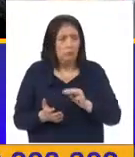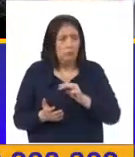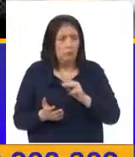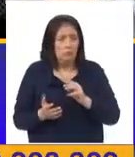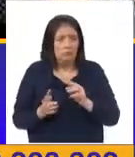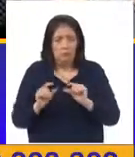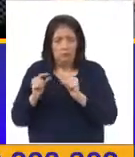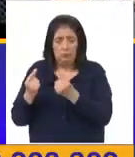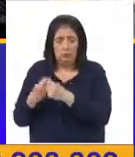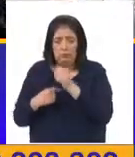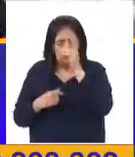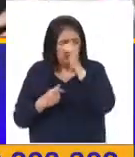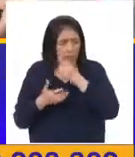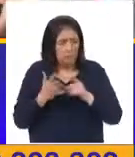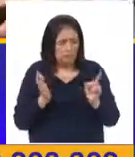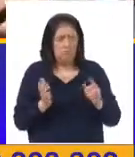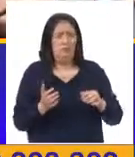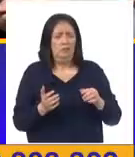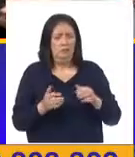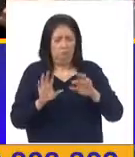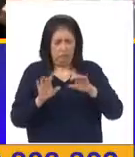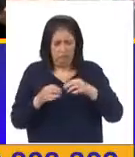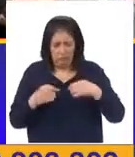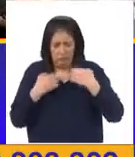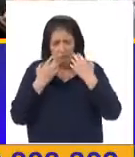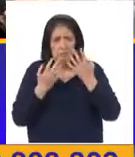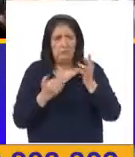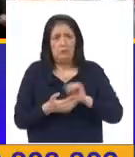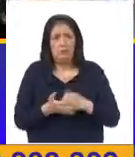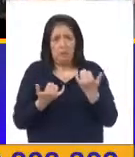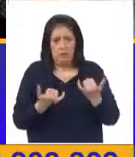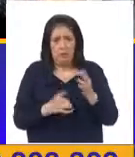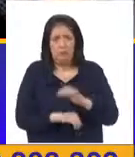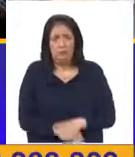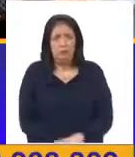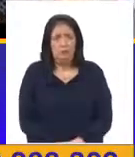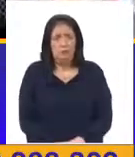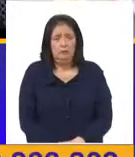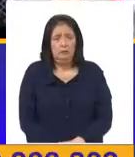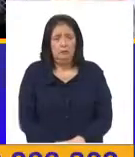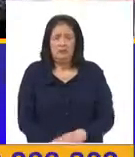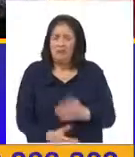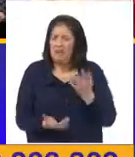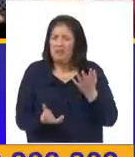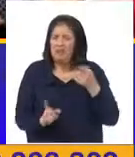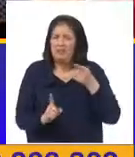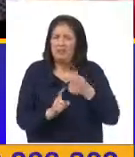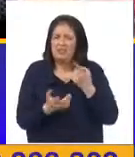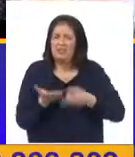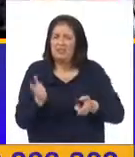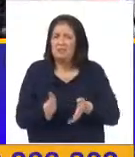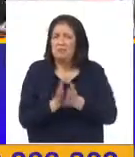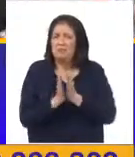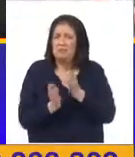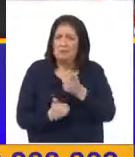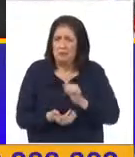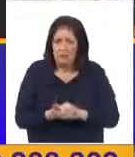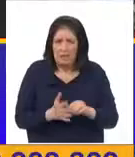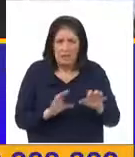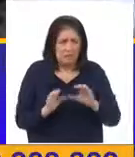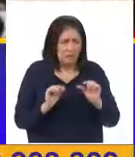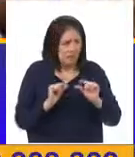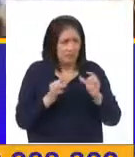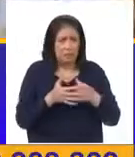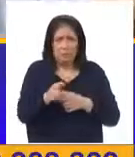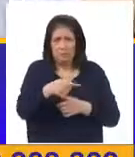Realmente nunca he visto una declaración tan vergonzante como la de hoy día. Bueno, concretamente, ¿cuáles son las solicitudes que está realizando el